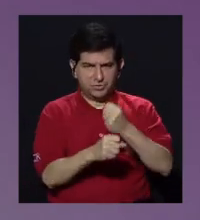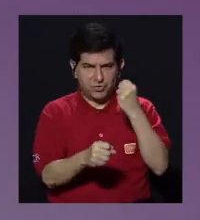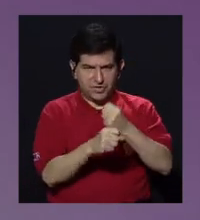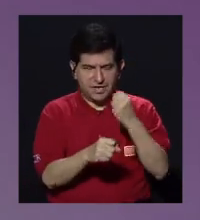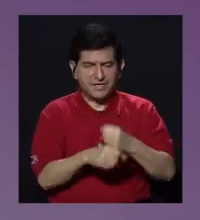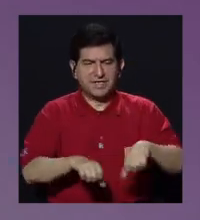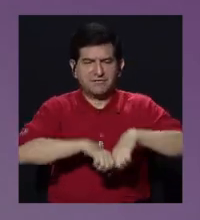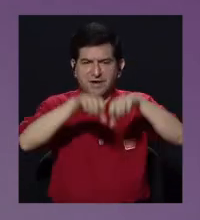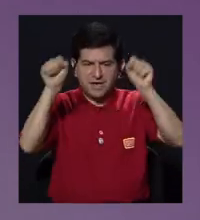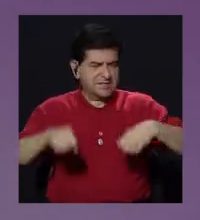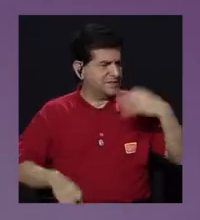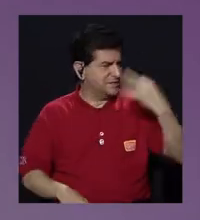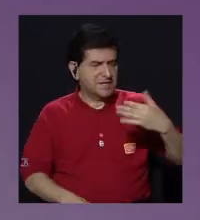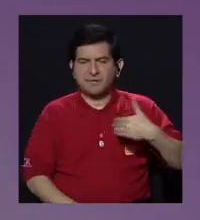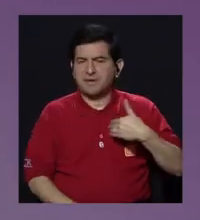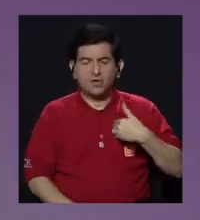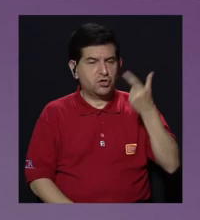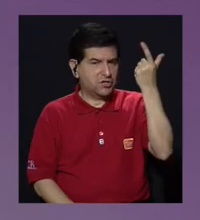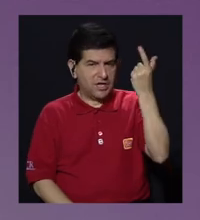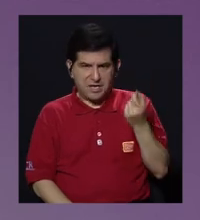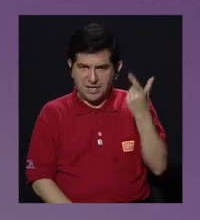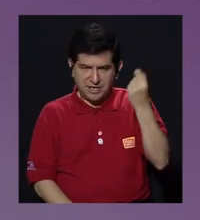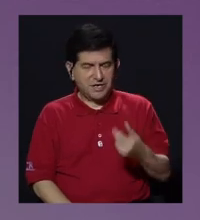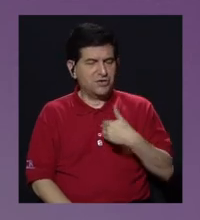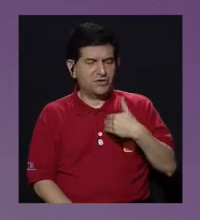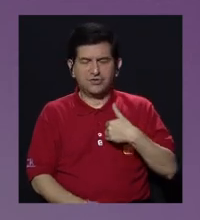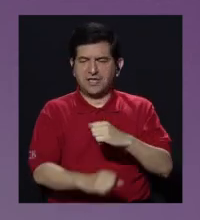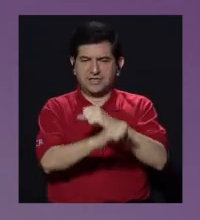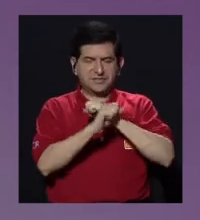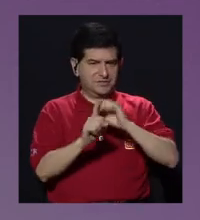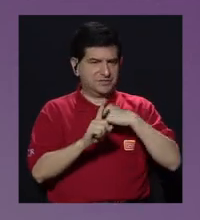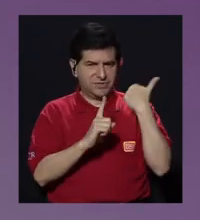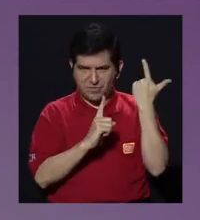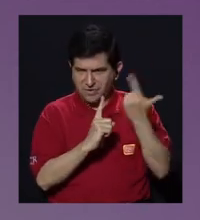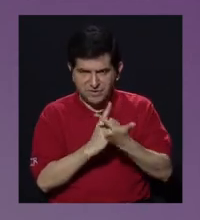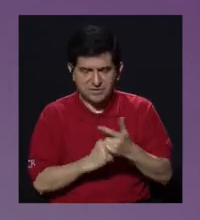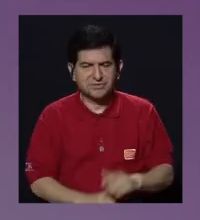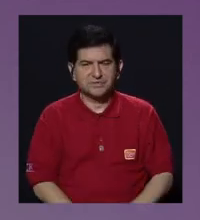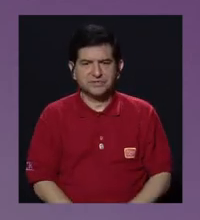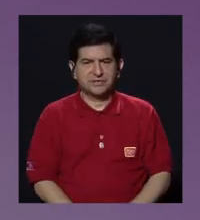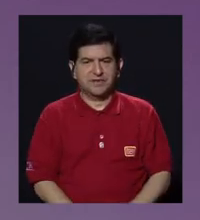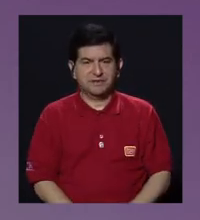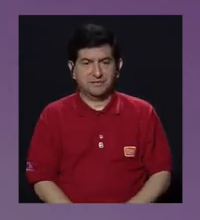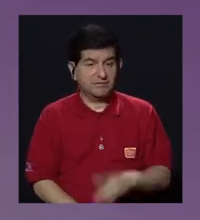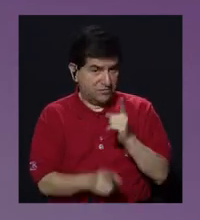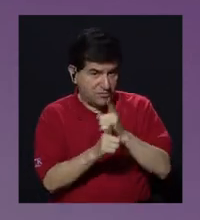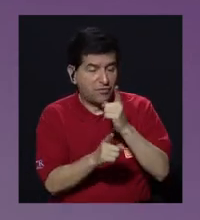persona que trabaja en un sistema informal no va a recibir pensión, no tiene garantías sociales, no tiene seguro.